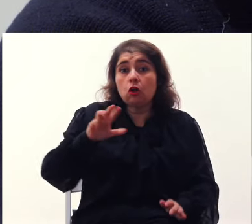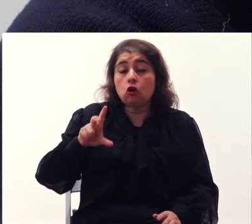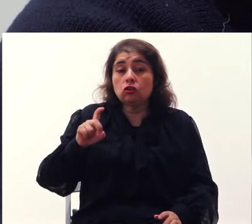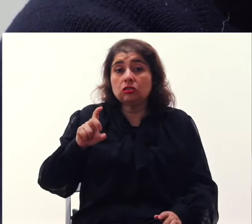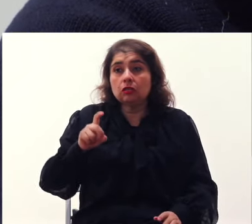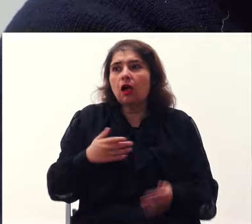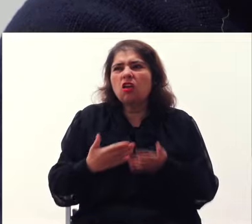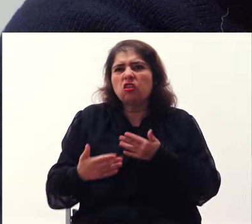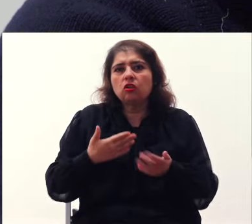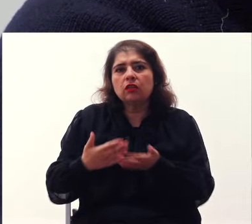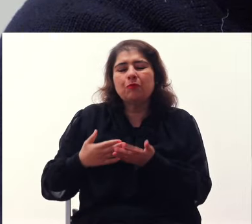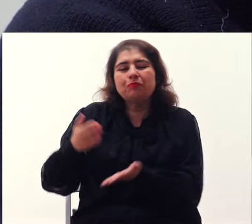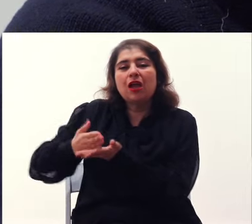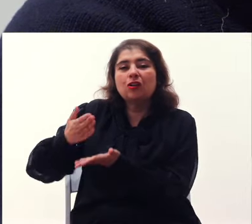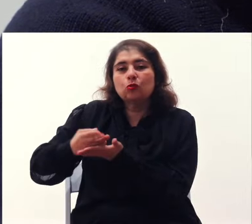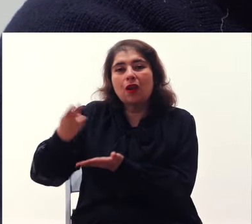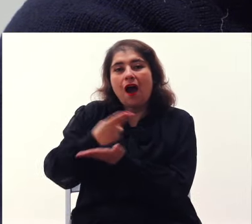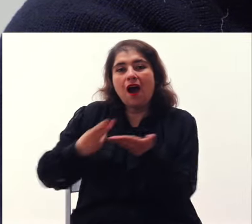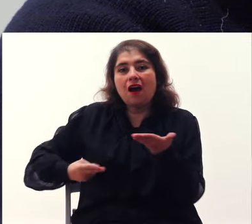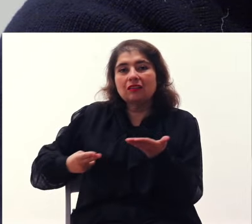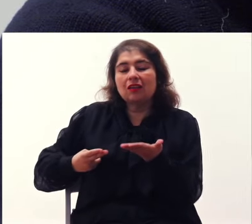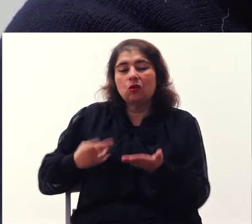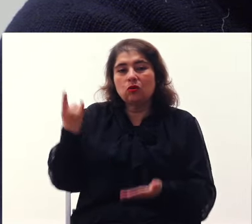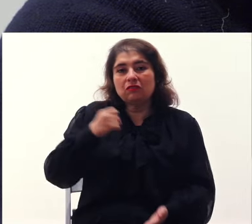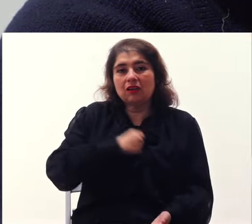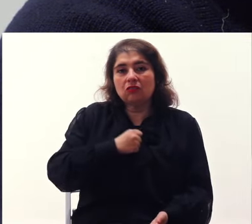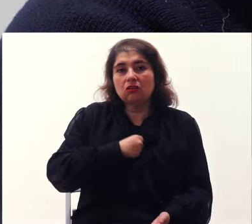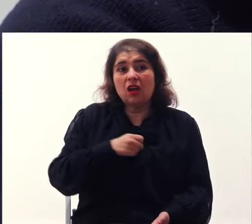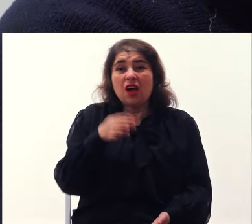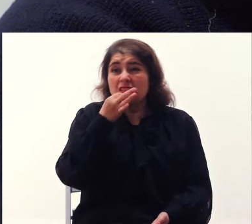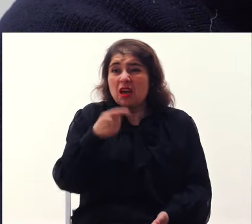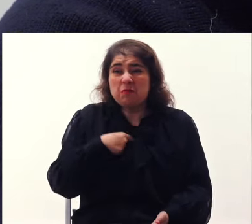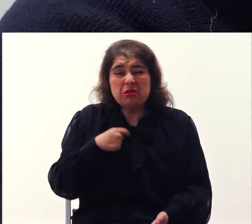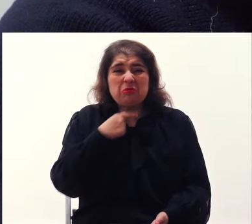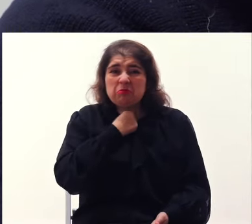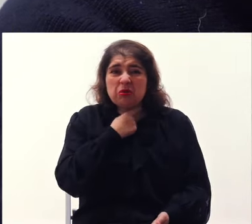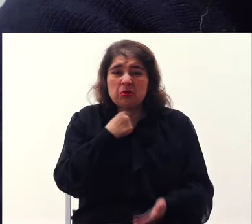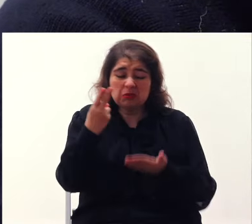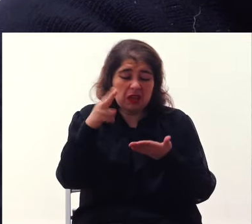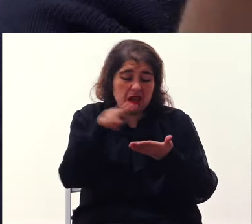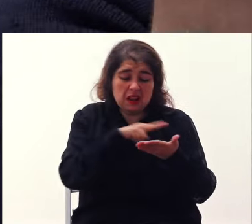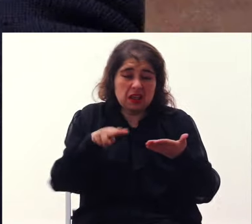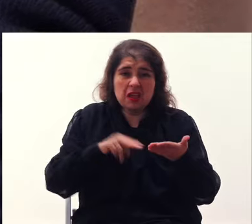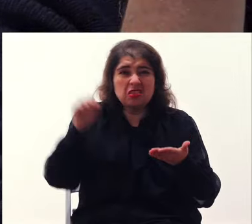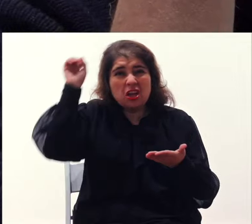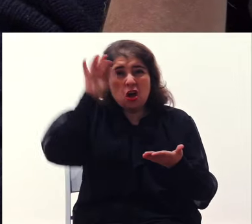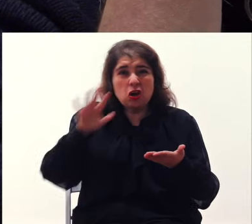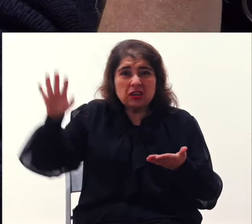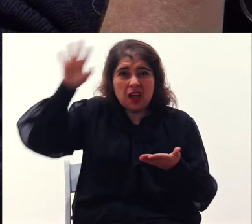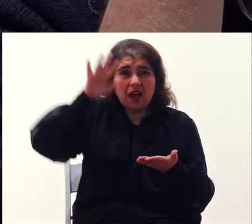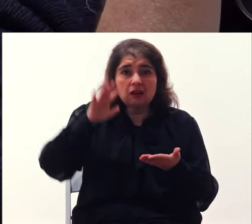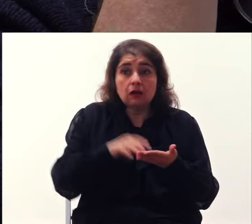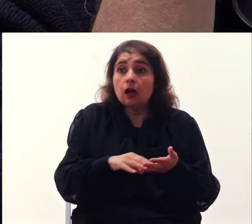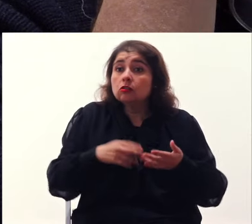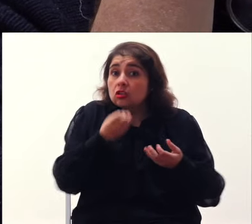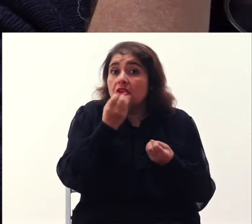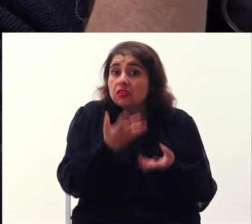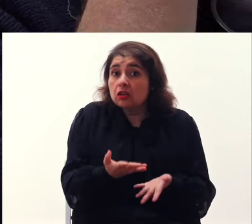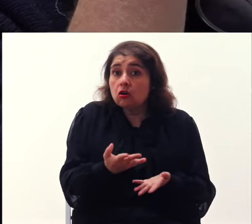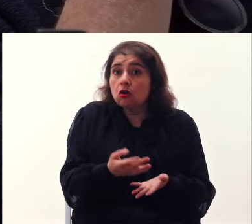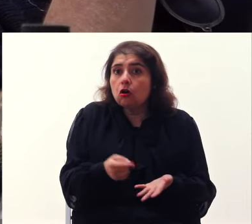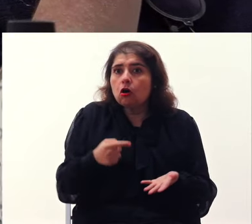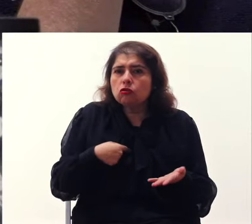Escuela de Arte de la Universidad Católica, dice: sucede que a mí nunca me ha gustado leer teoría, me dice en ese momento, ¿no es cierto?